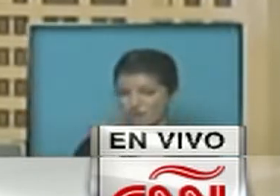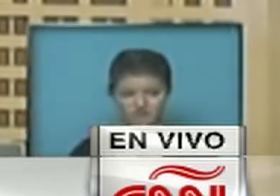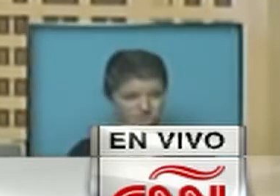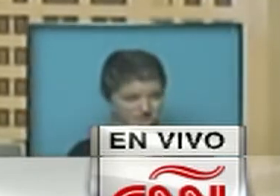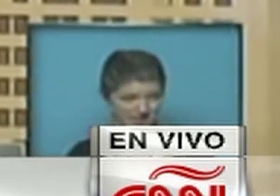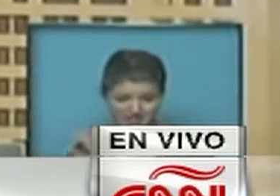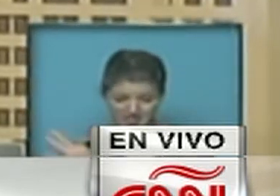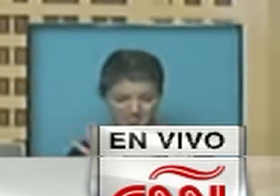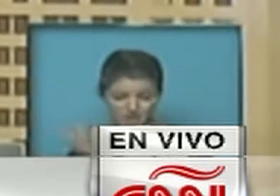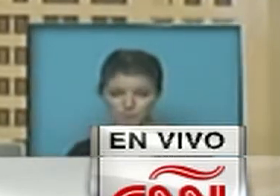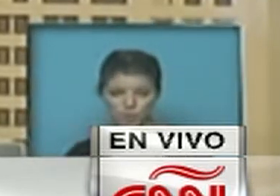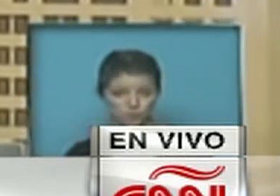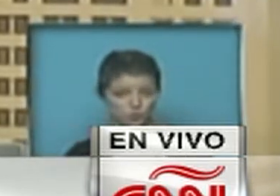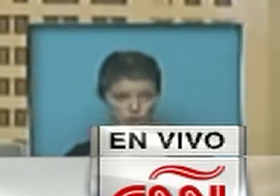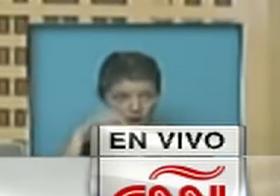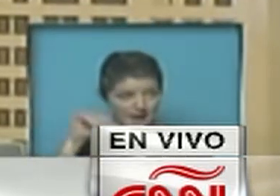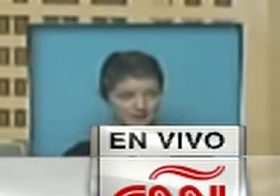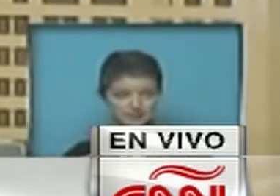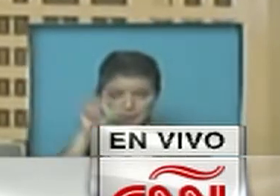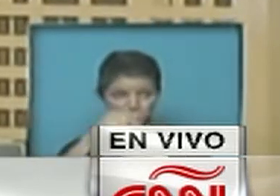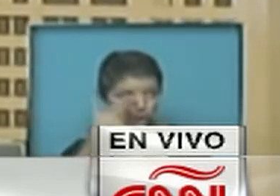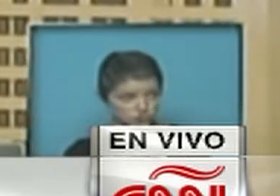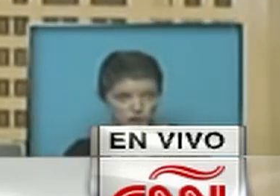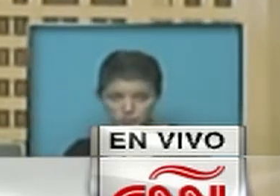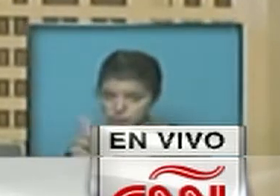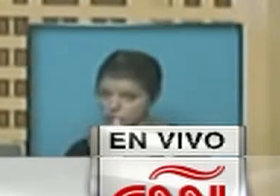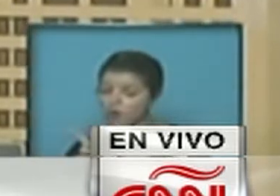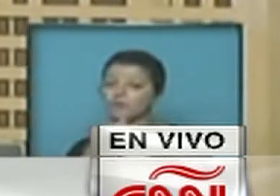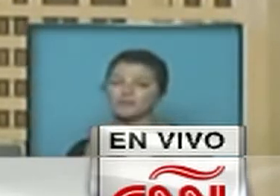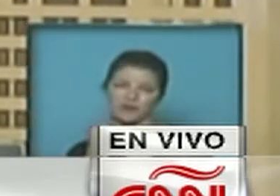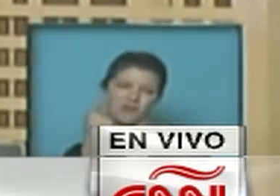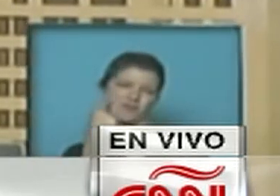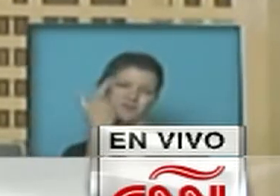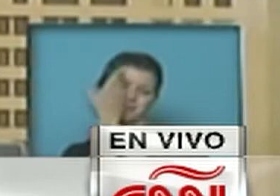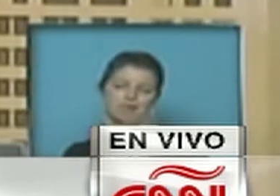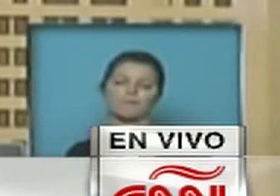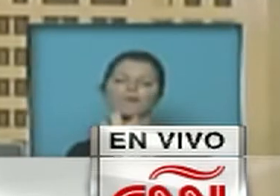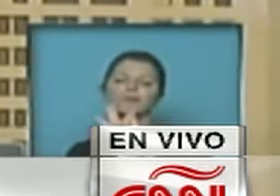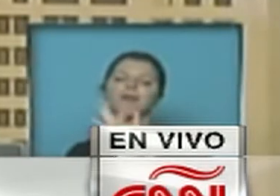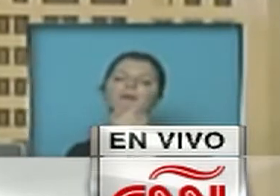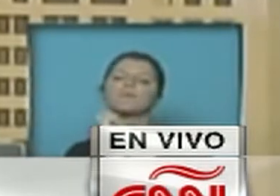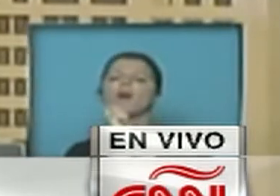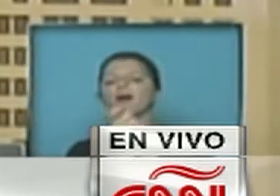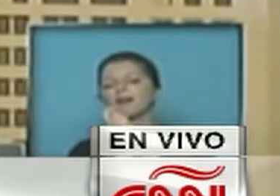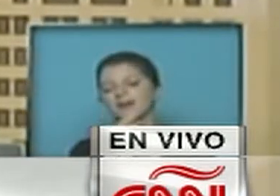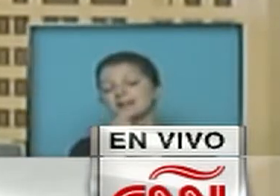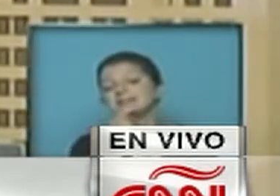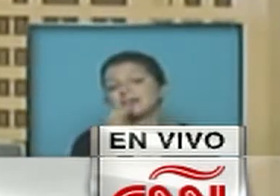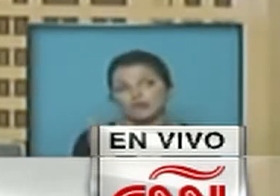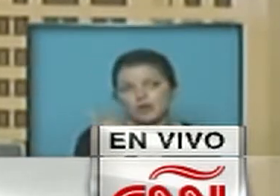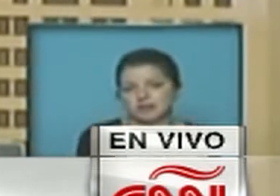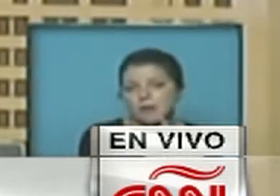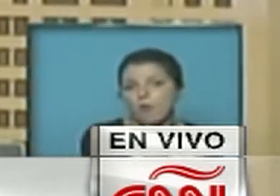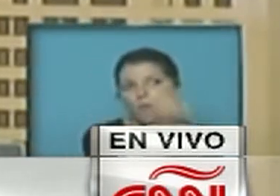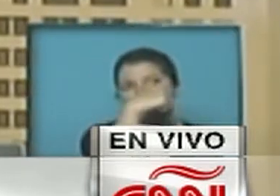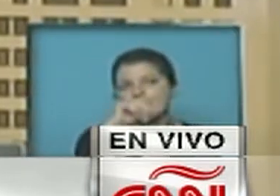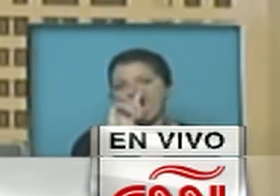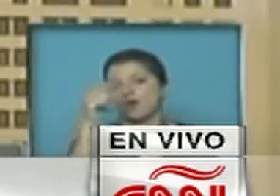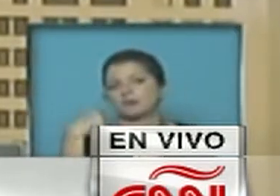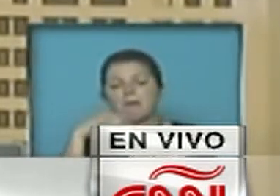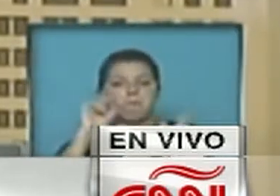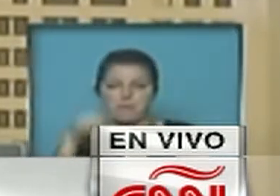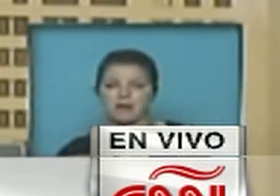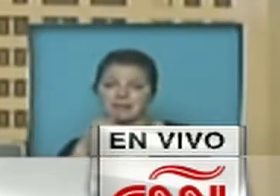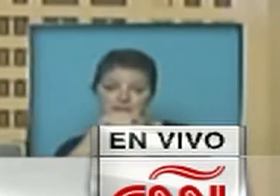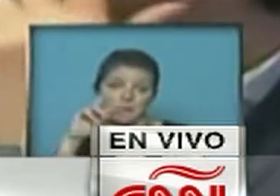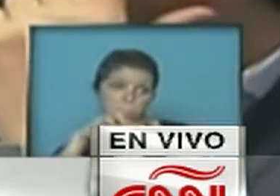a nadie, porque no acostumbramos a echar a nadie. Es más, ya lo conocemos, ya sabemos quién es. Si por ahí lo echamos, viene otro que no sabemos quién es y